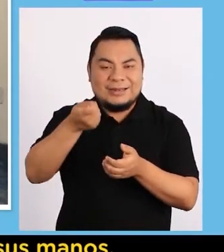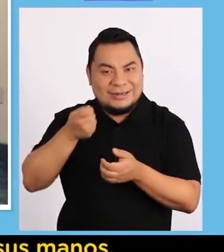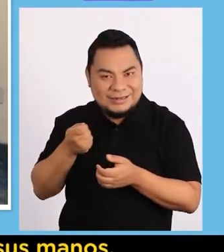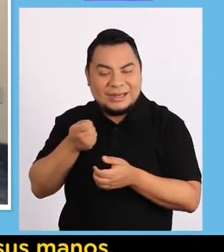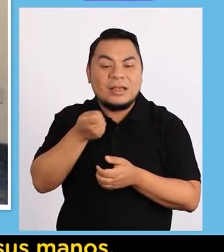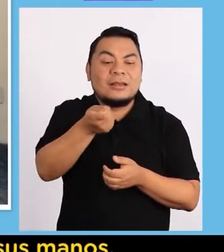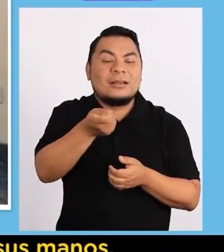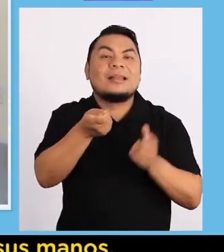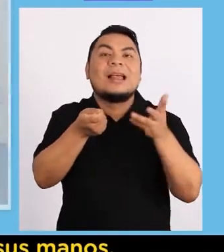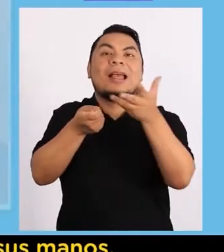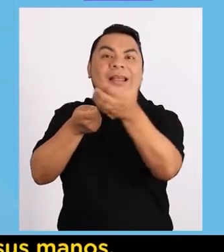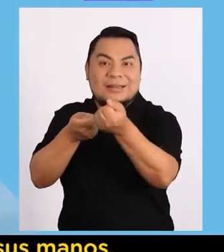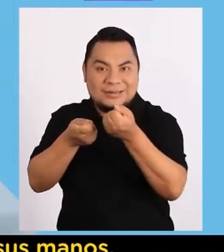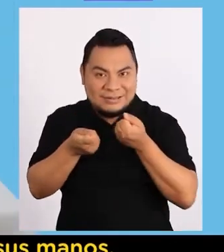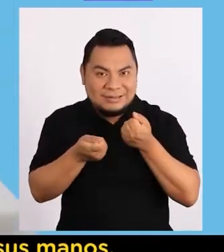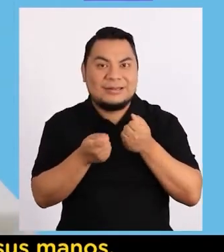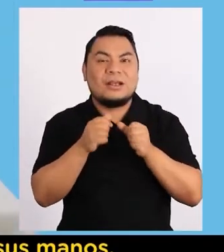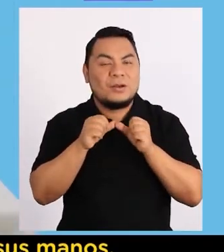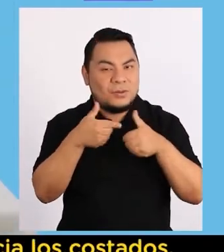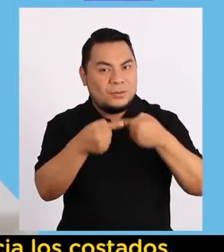que lo toman de sus manos.